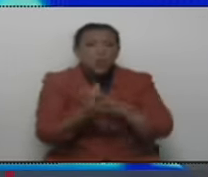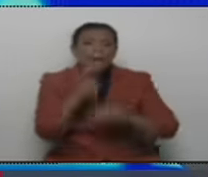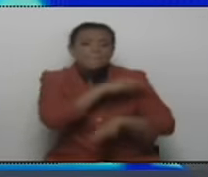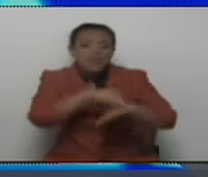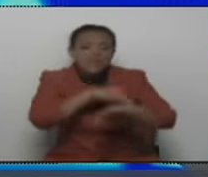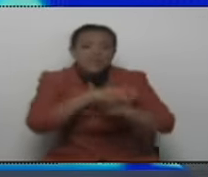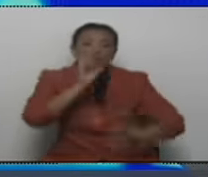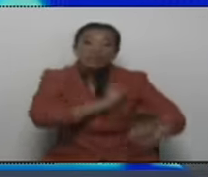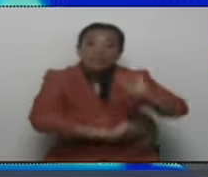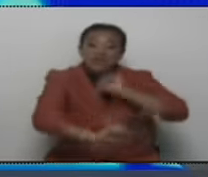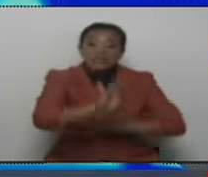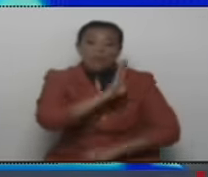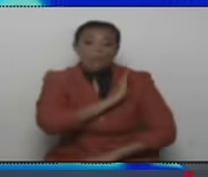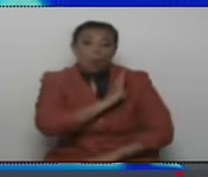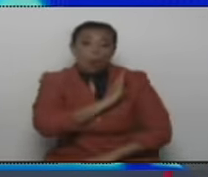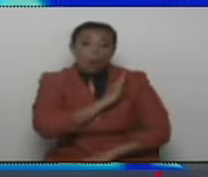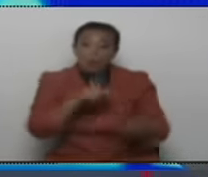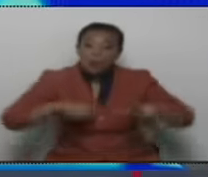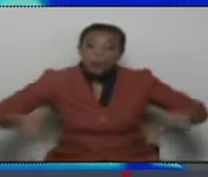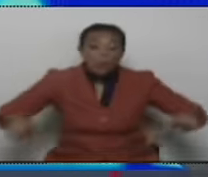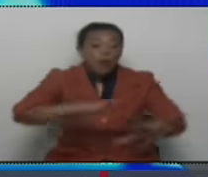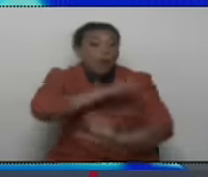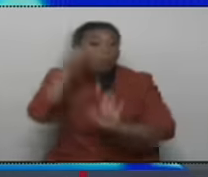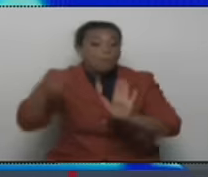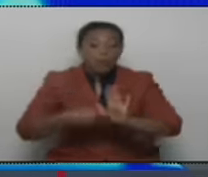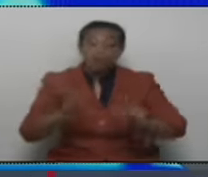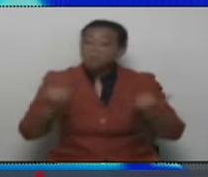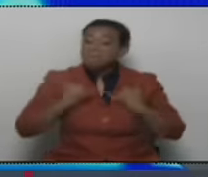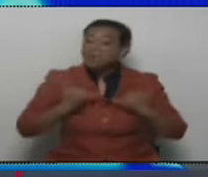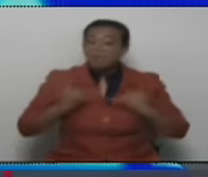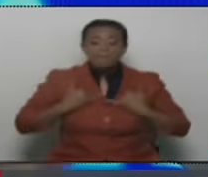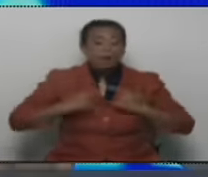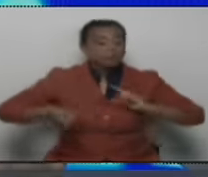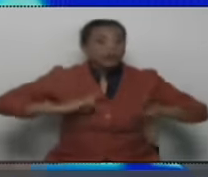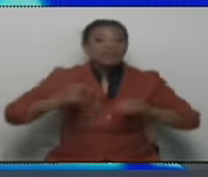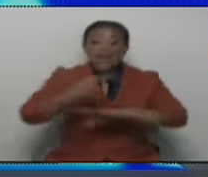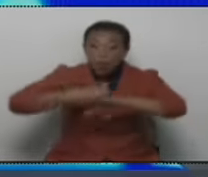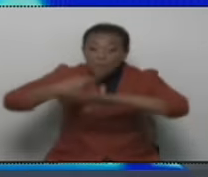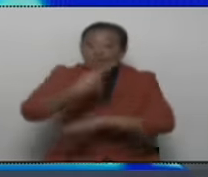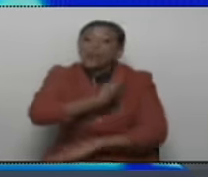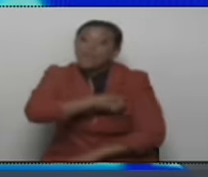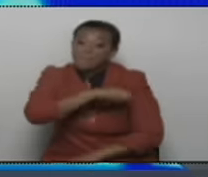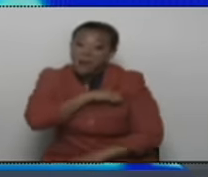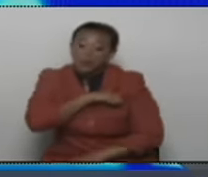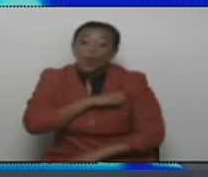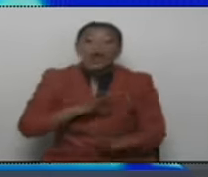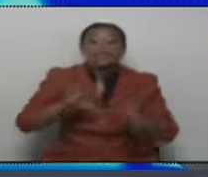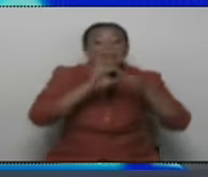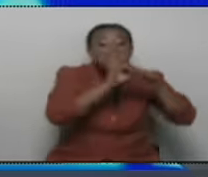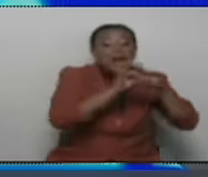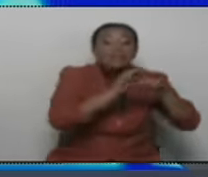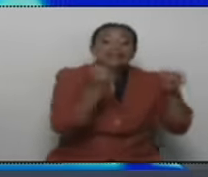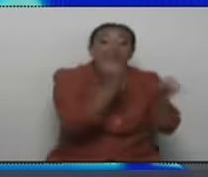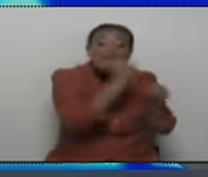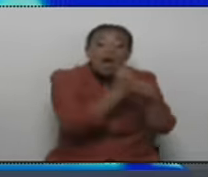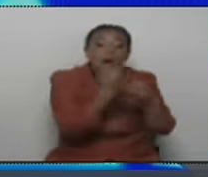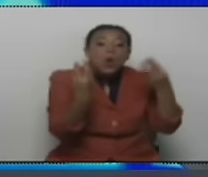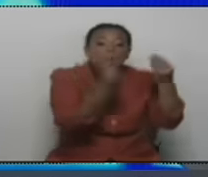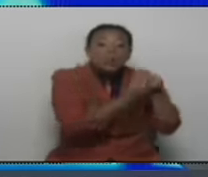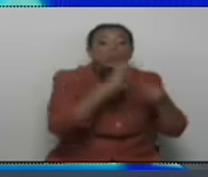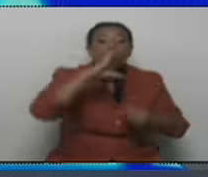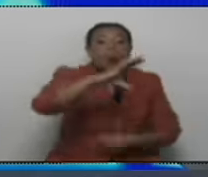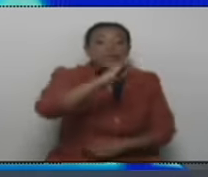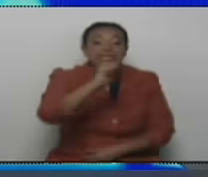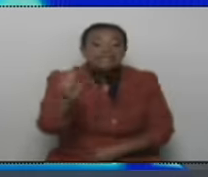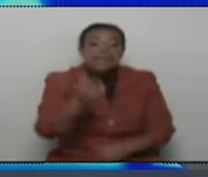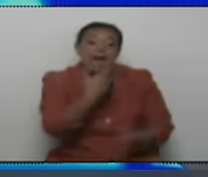de Defensa, pero en verdad es un ente totalmente autónomo del gobierno español. Eso depende de la CIA. Realiza operaciones en el mundo